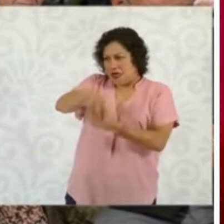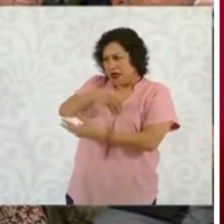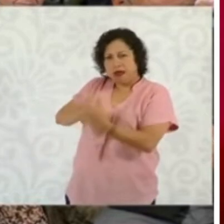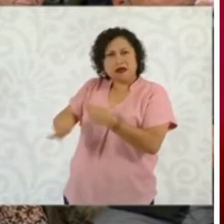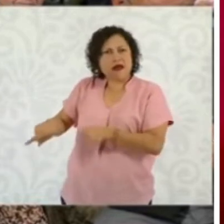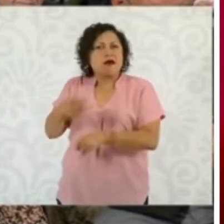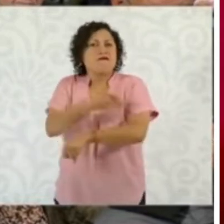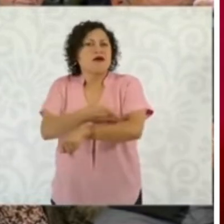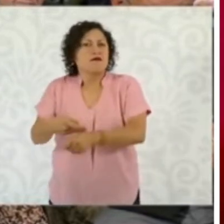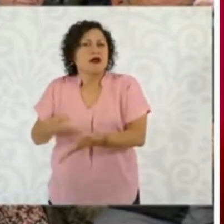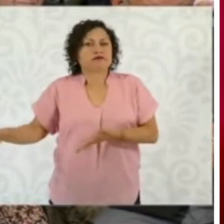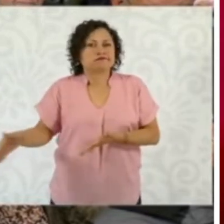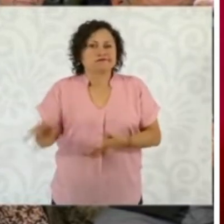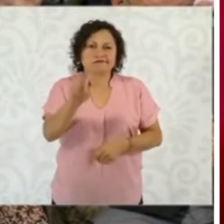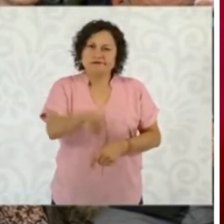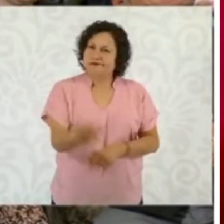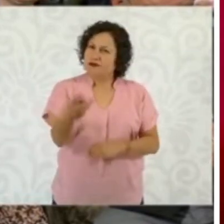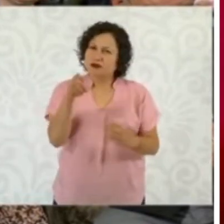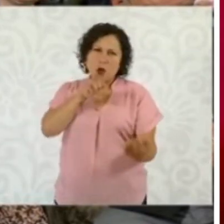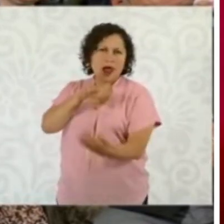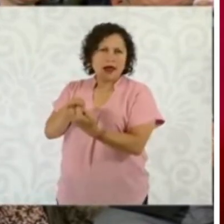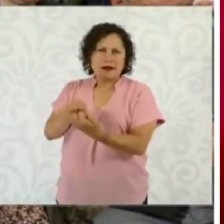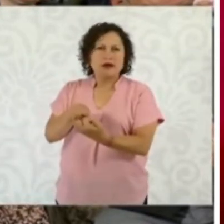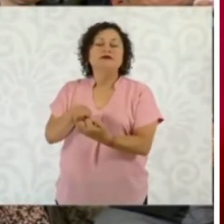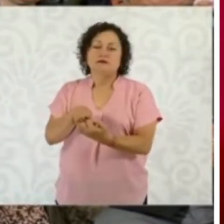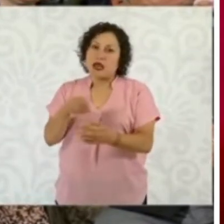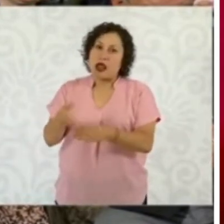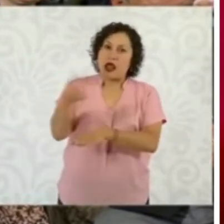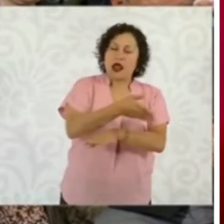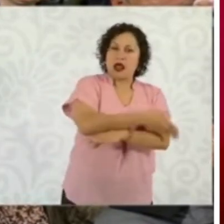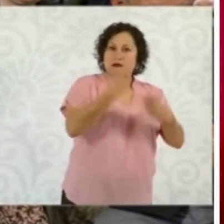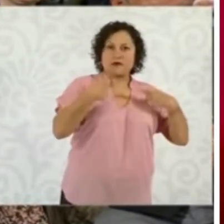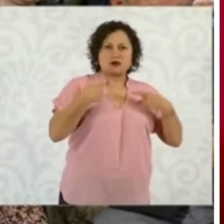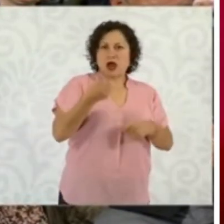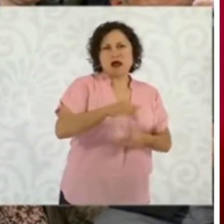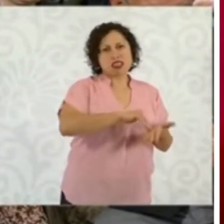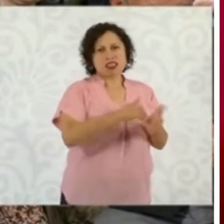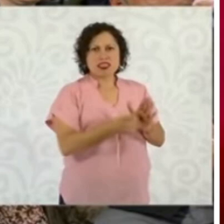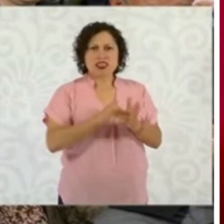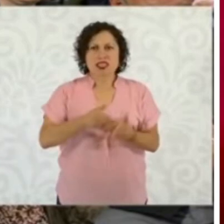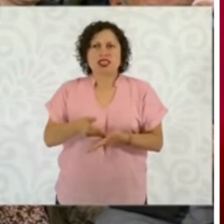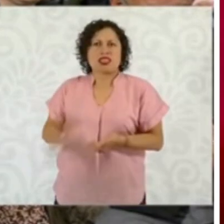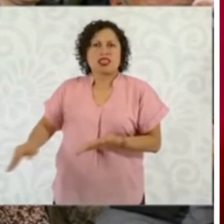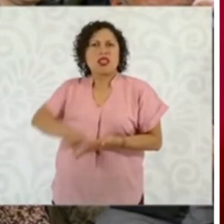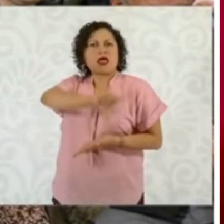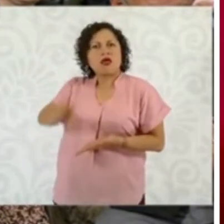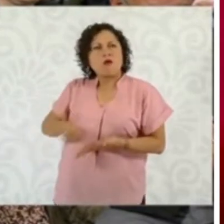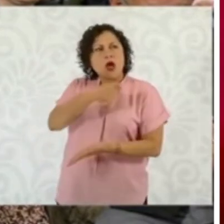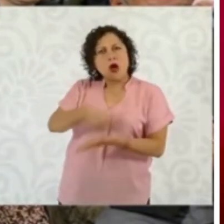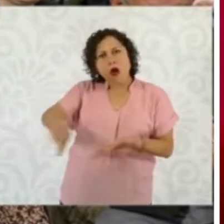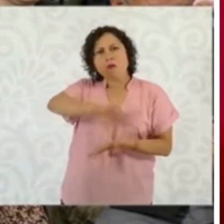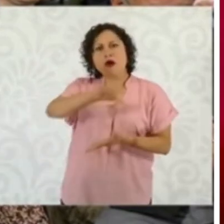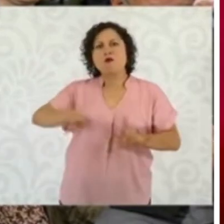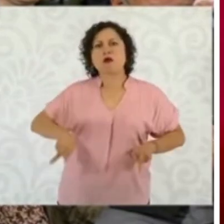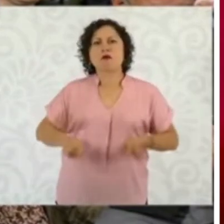personas. Este fraude, presidenta, pues tiene que ver con personajes que primero despojan ejidos, luego lotifican, los venden a personas en necesidad de vivienda